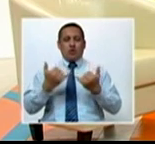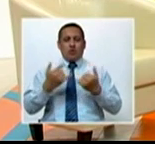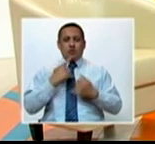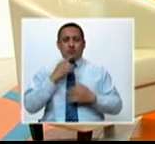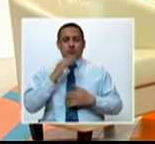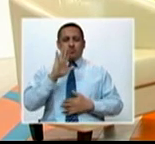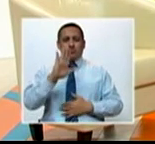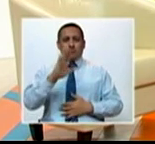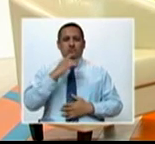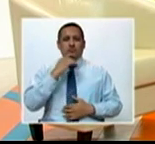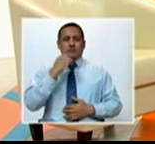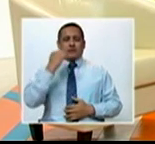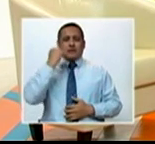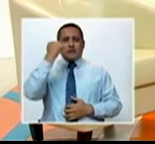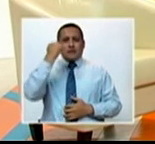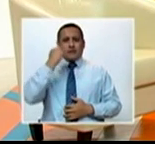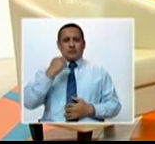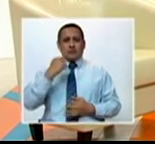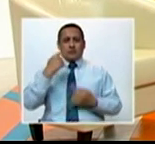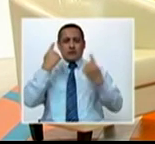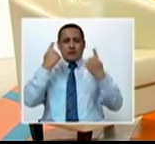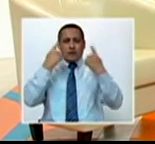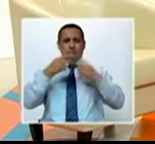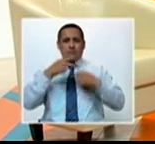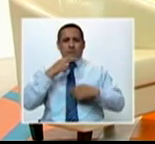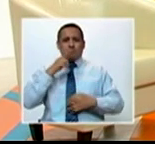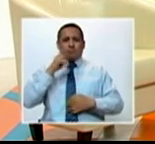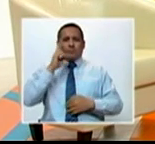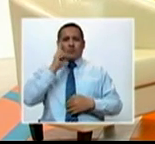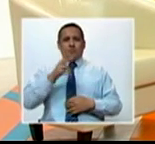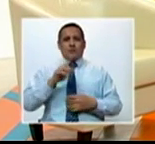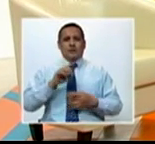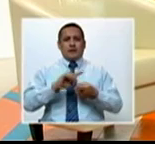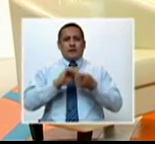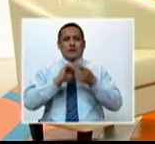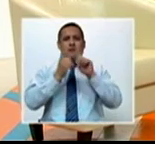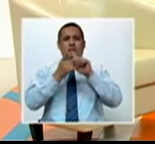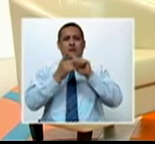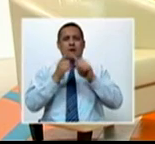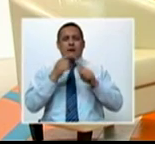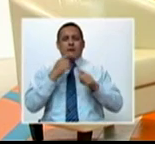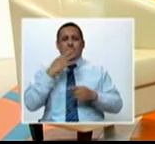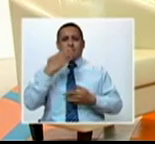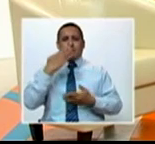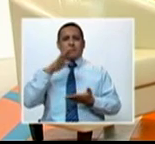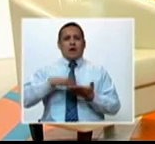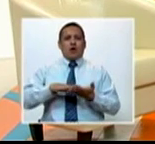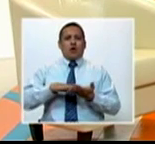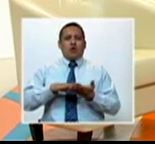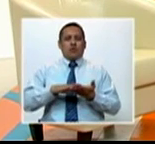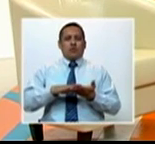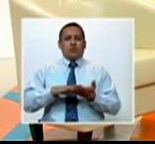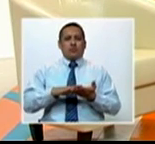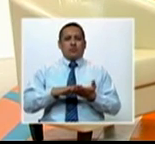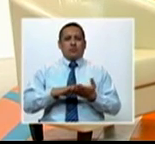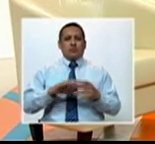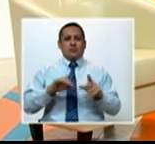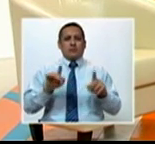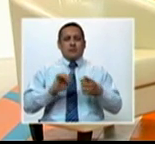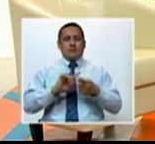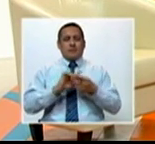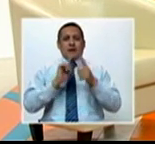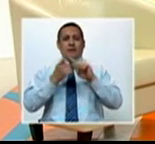en Tus Derechos. La prohibición de reforma en peor es una traducción